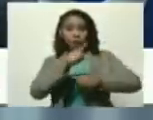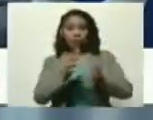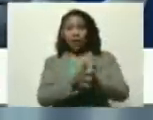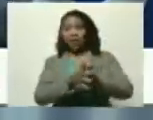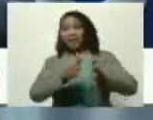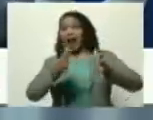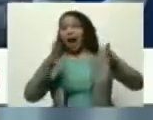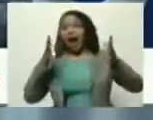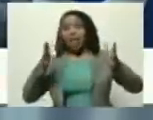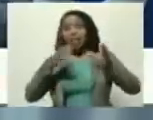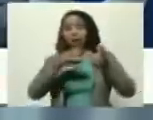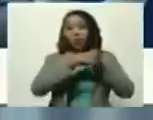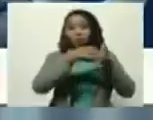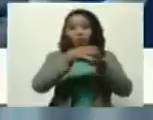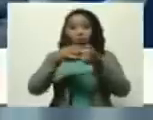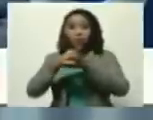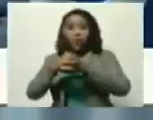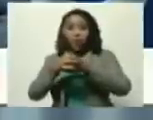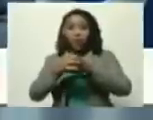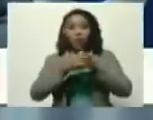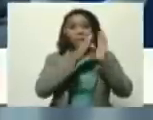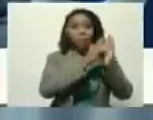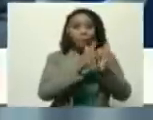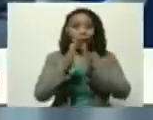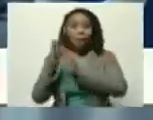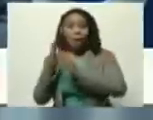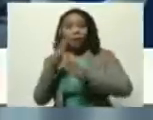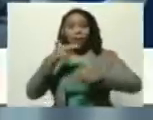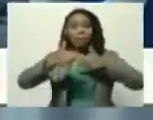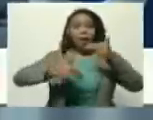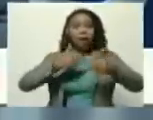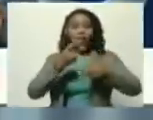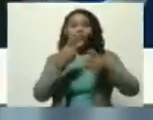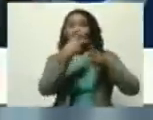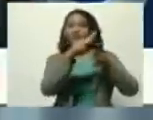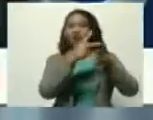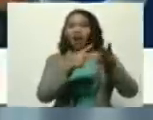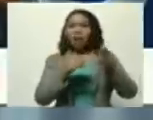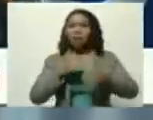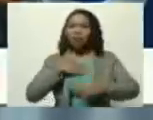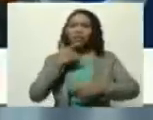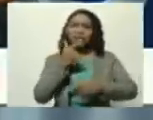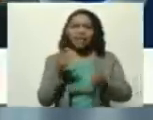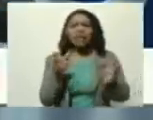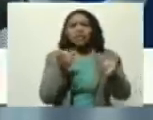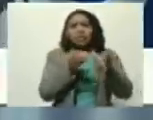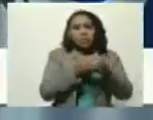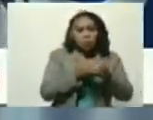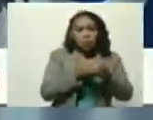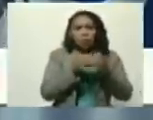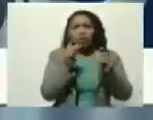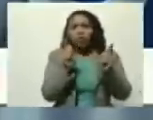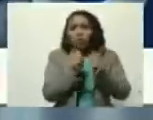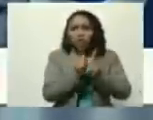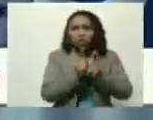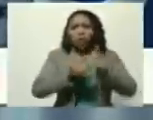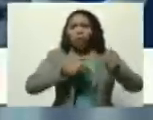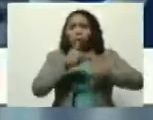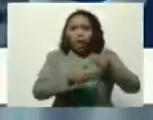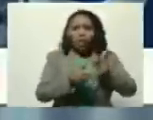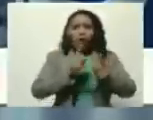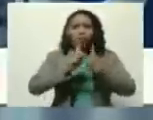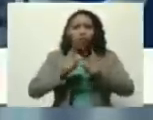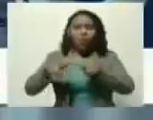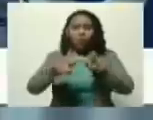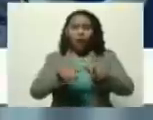grandes grupos de delincuencia organizada, o sea, van variando, pudieran ser pequeñas bandas delictivas en algunas